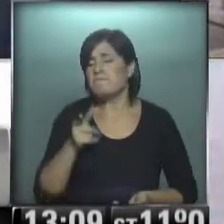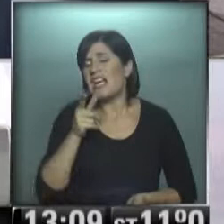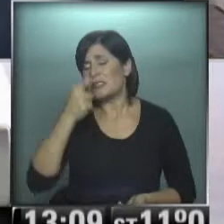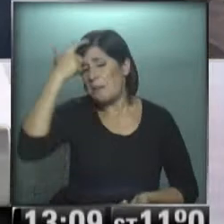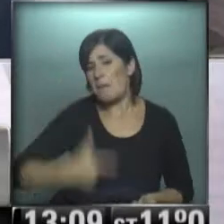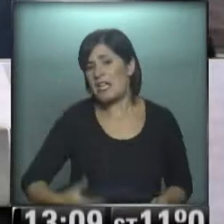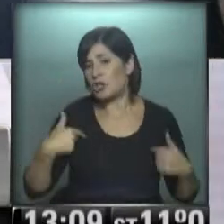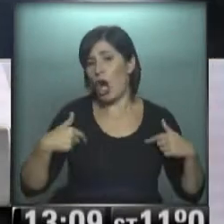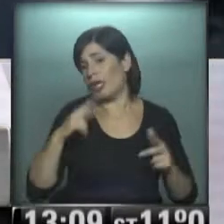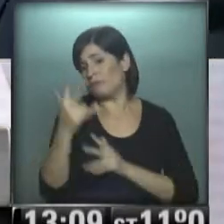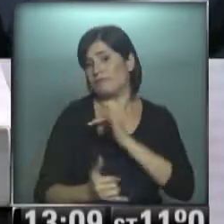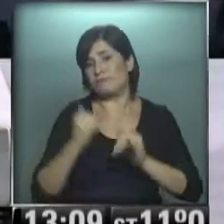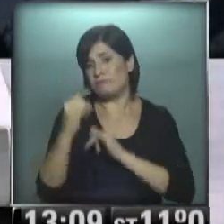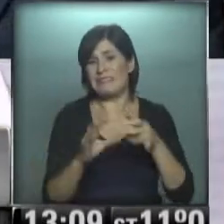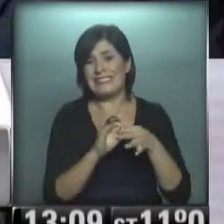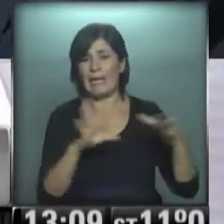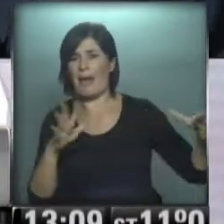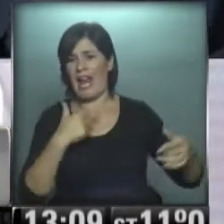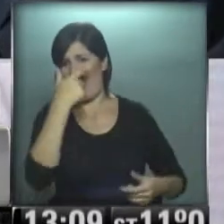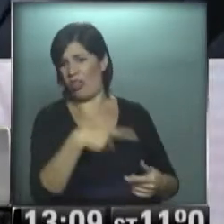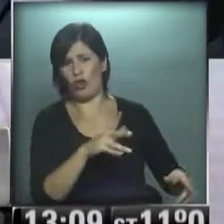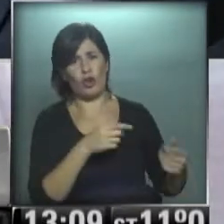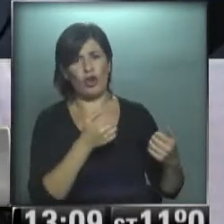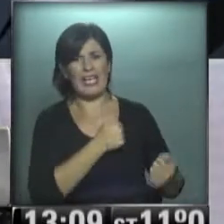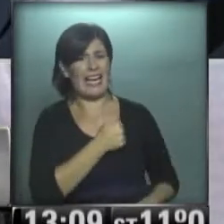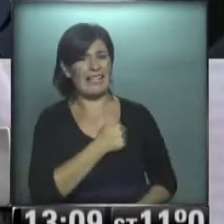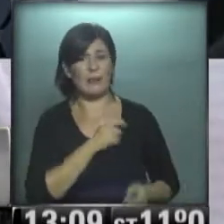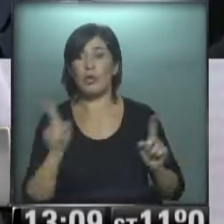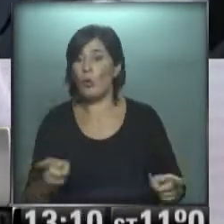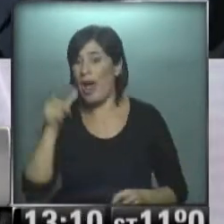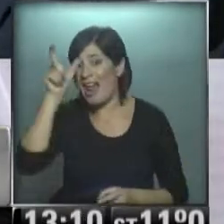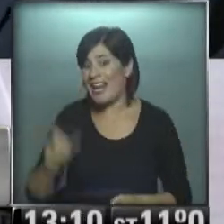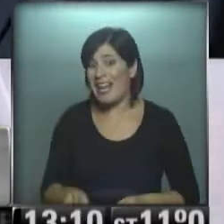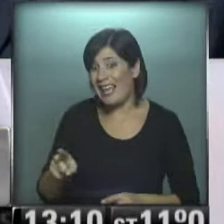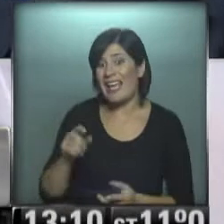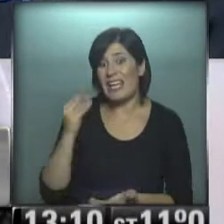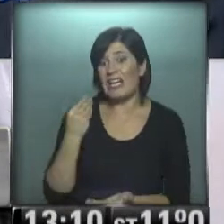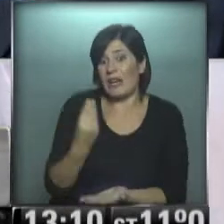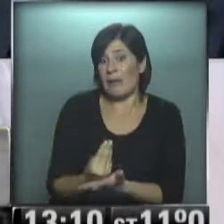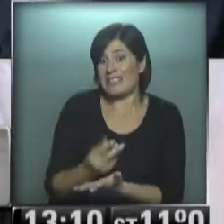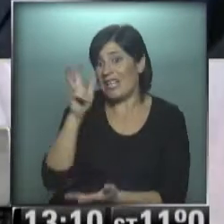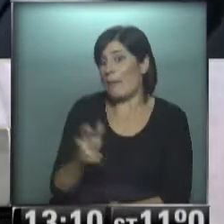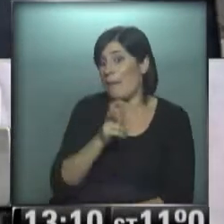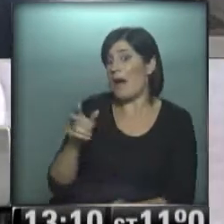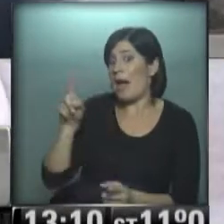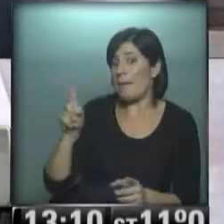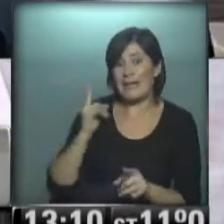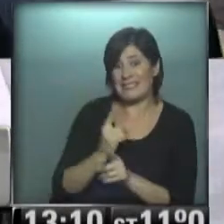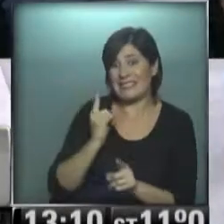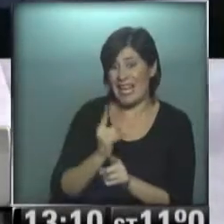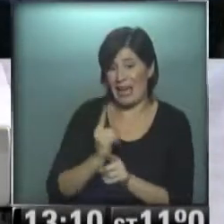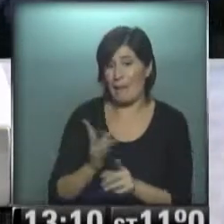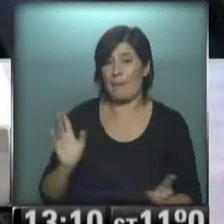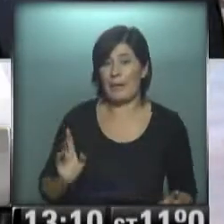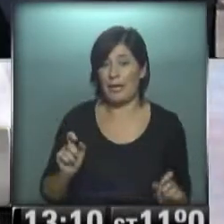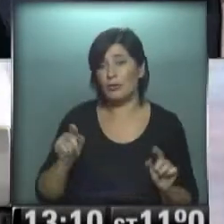que sí. Pero es el representante del Papa, es el oficial de protocolo del Vaticano, si bien no es el vocero, como decís